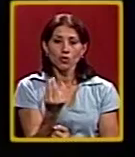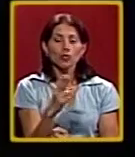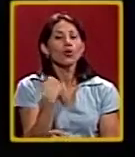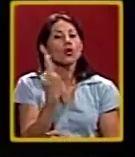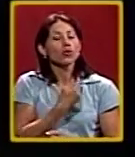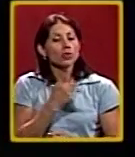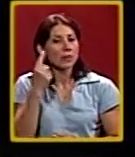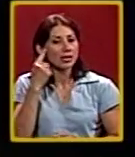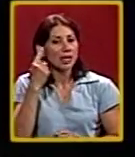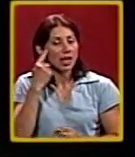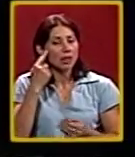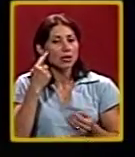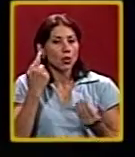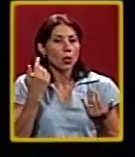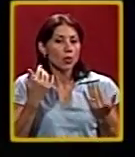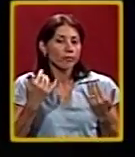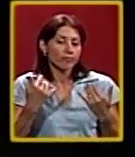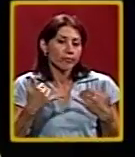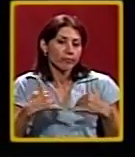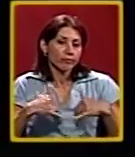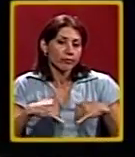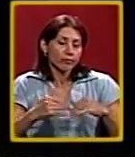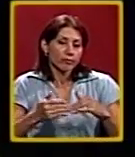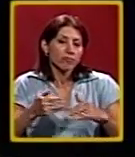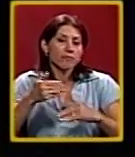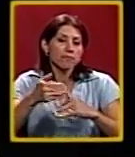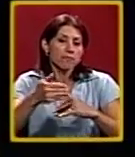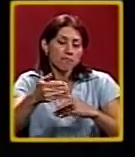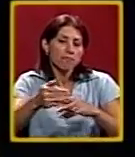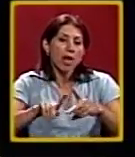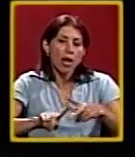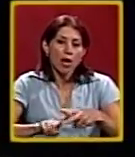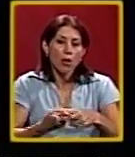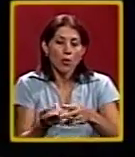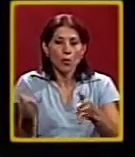abrirla todavía en un mucho mayor plazo, pero